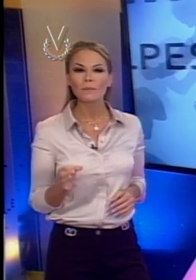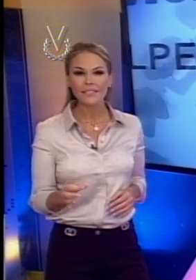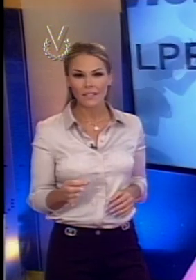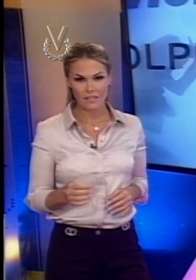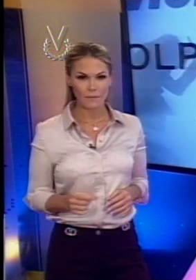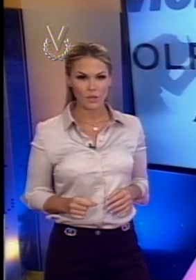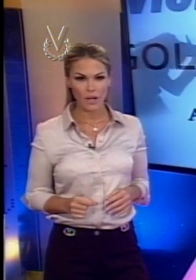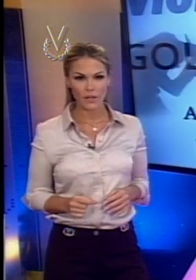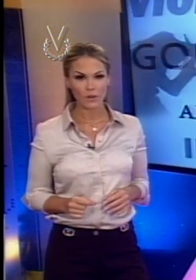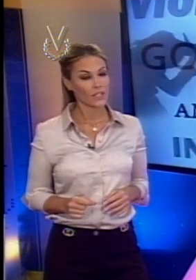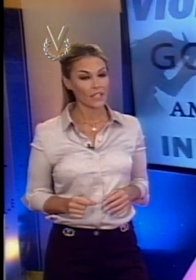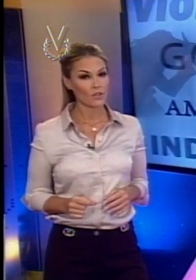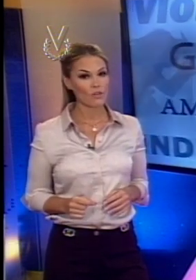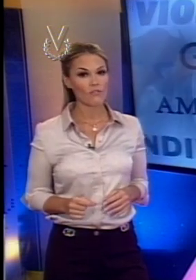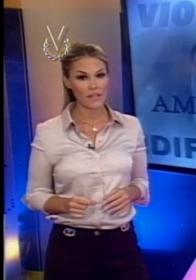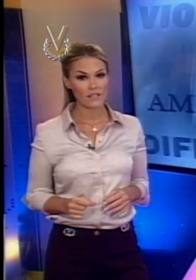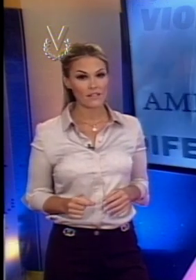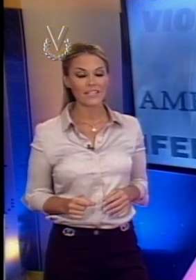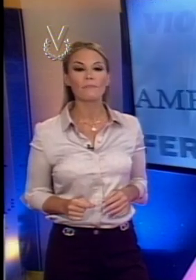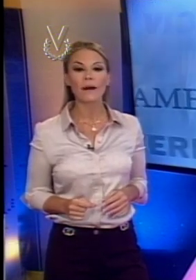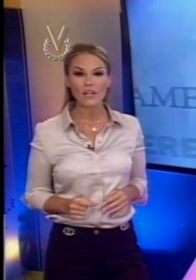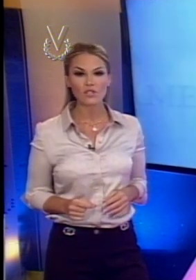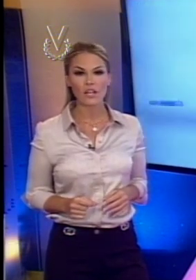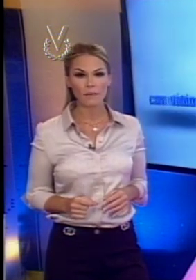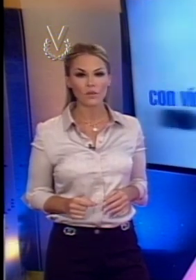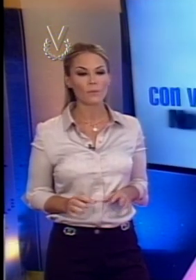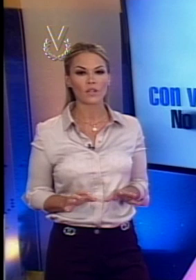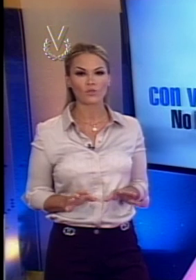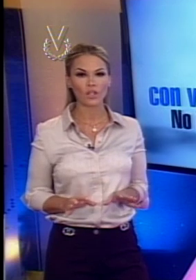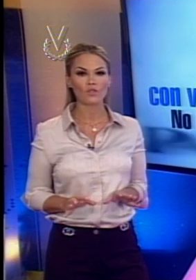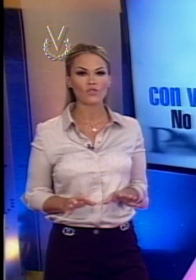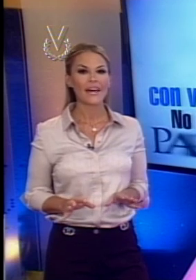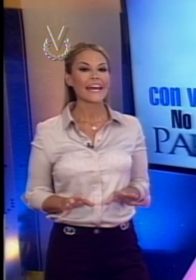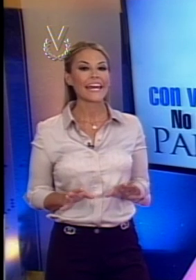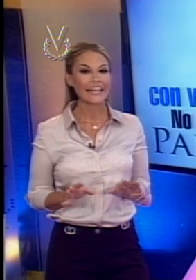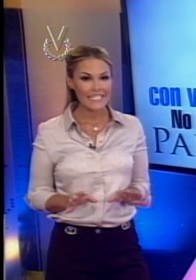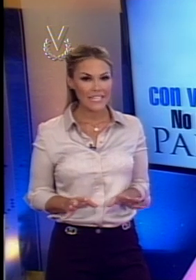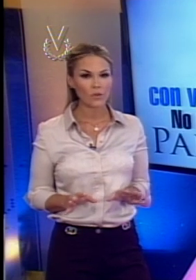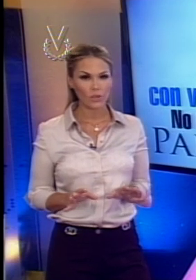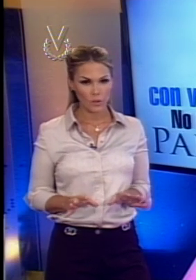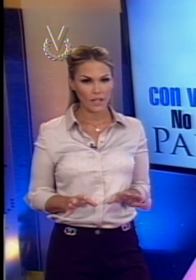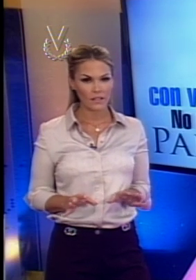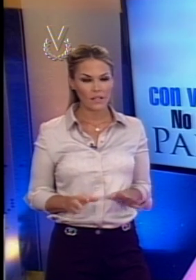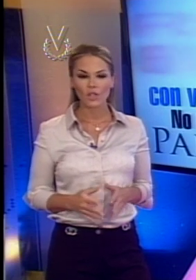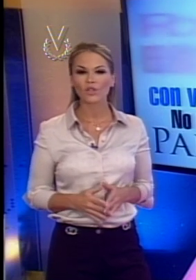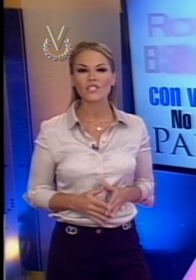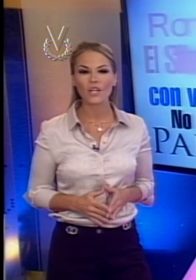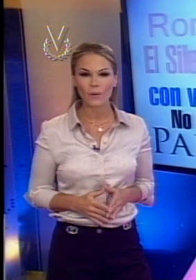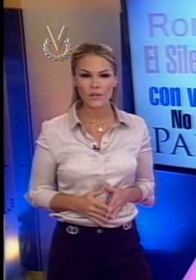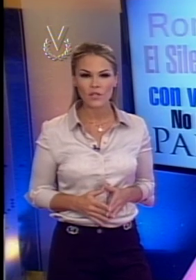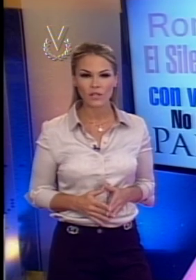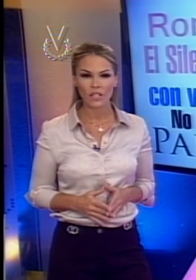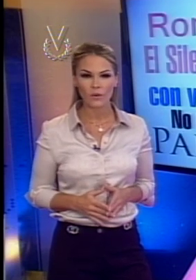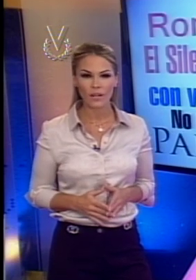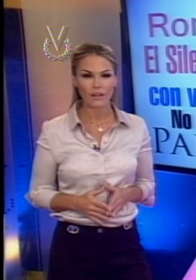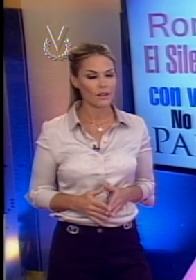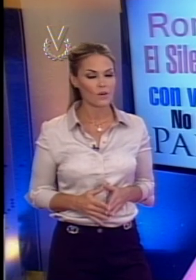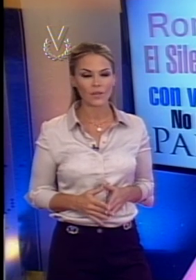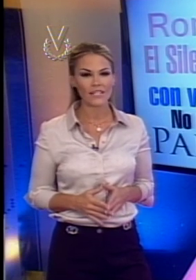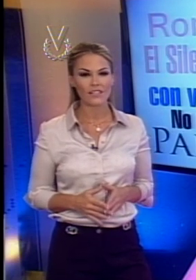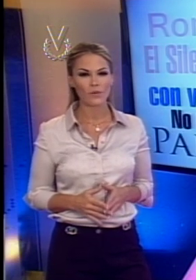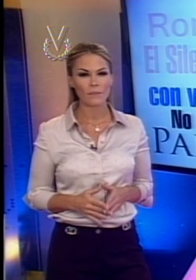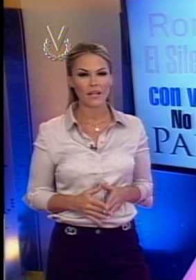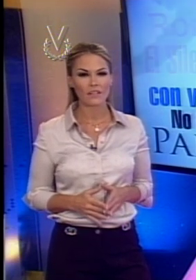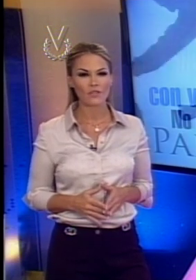No permitas que menoscaben con gritos, ofensas y malos ejemplos para tus hijos en el seno de tu hogar. Noticiero Venevisión te recuerda,